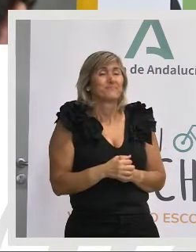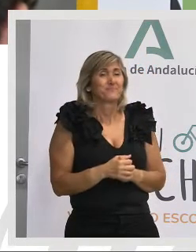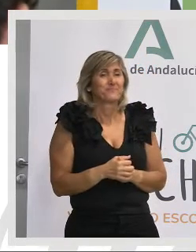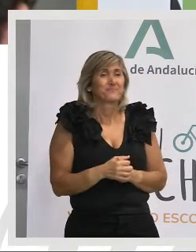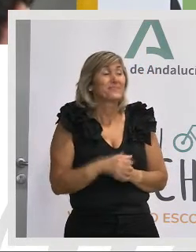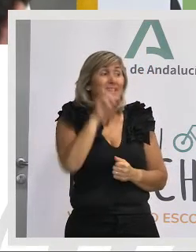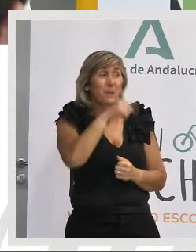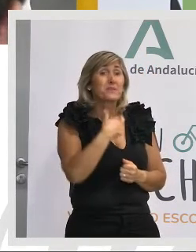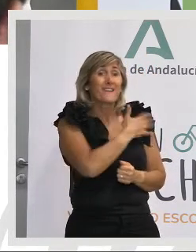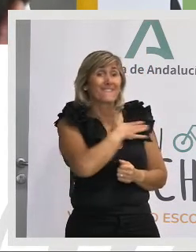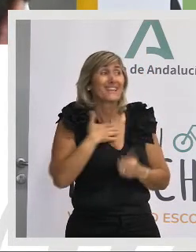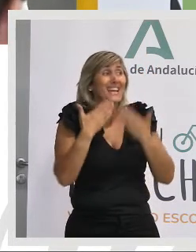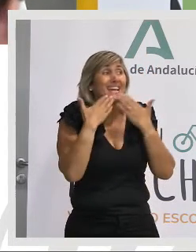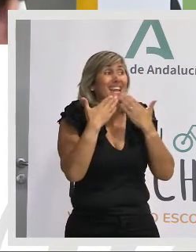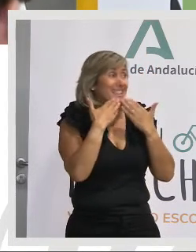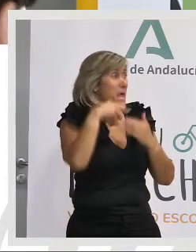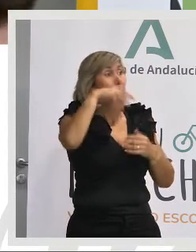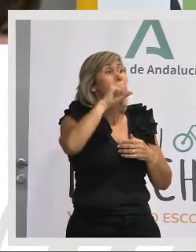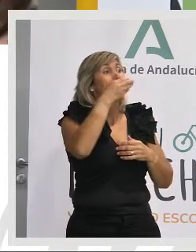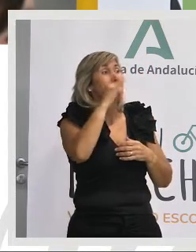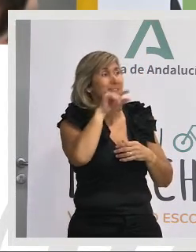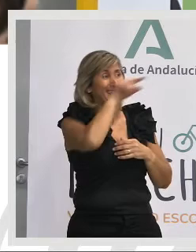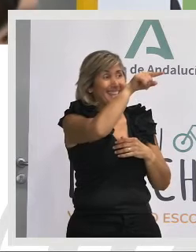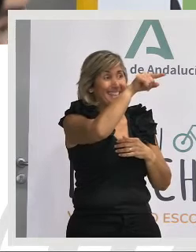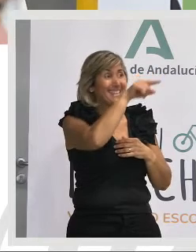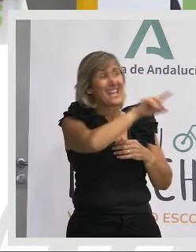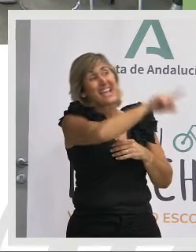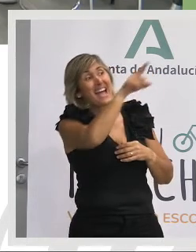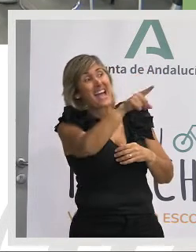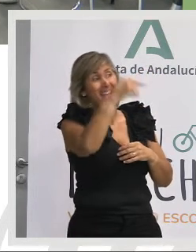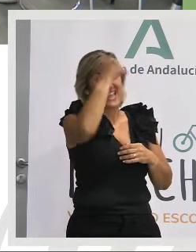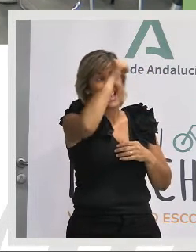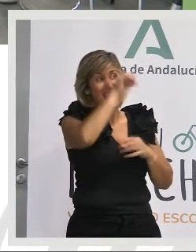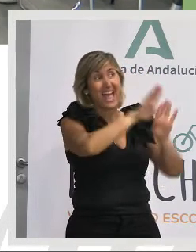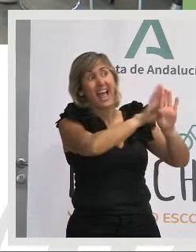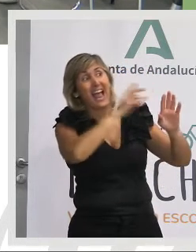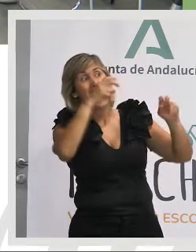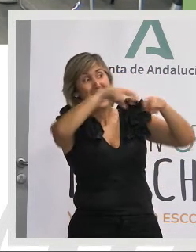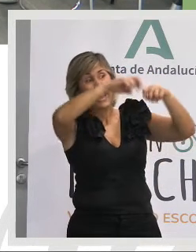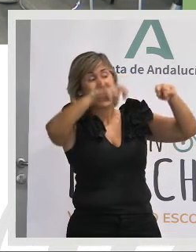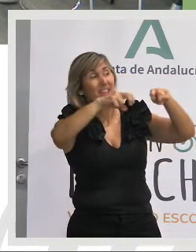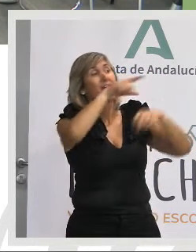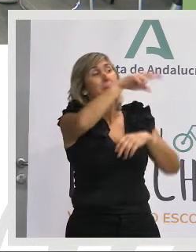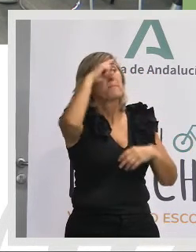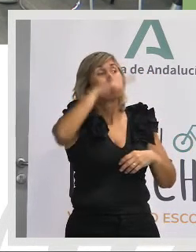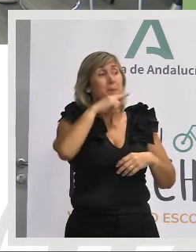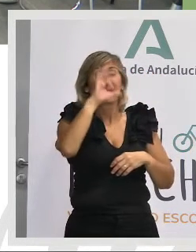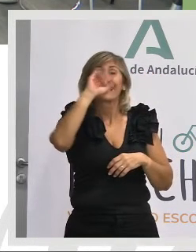También le quiero dar las gracias a Madri, que está justo al lado, el padre de Santi